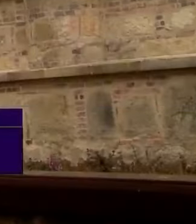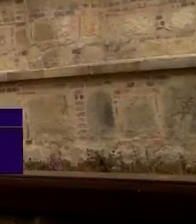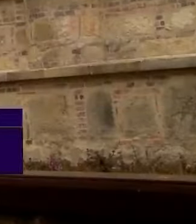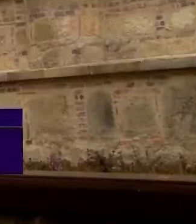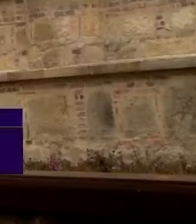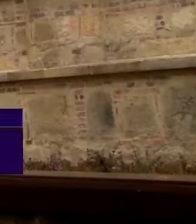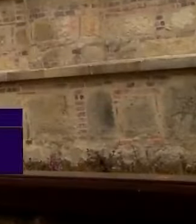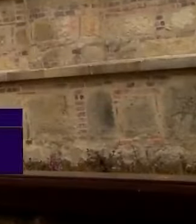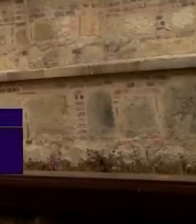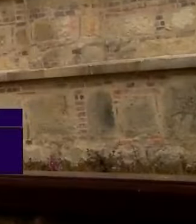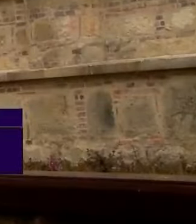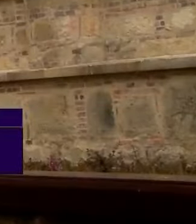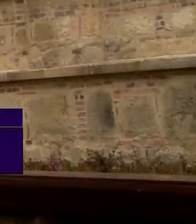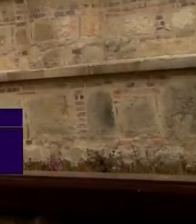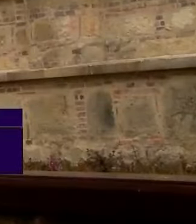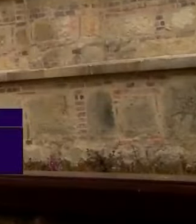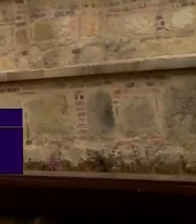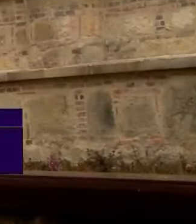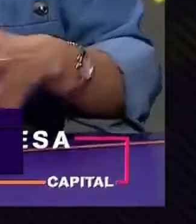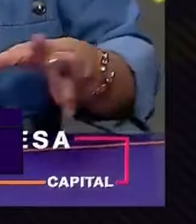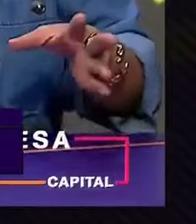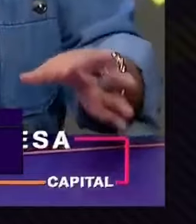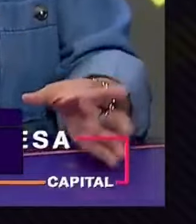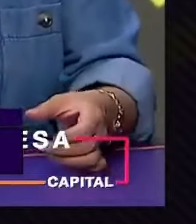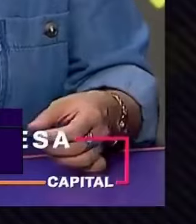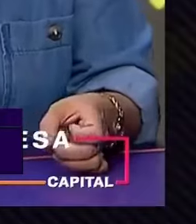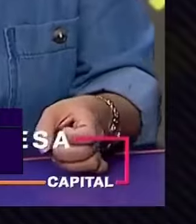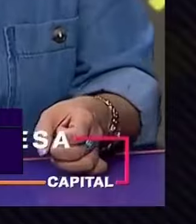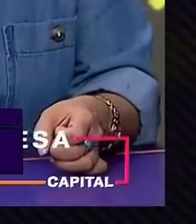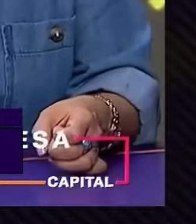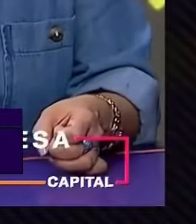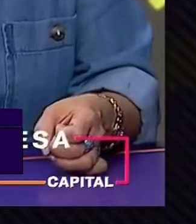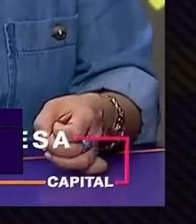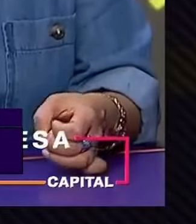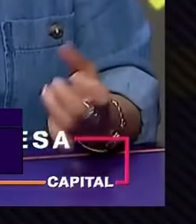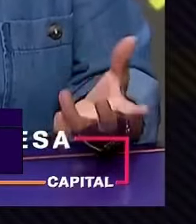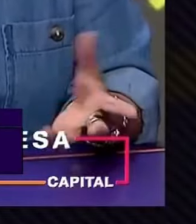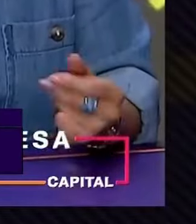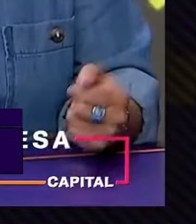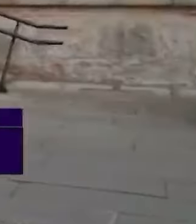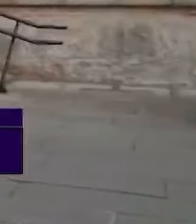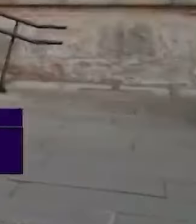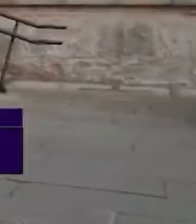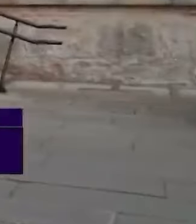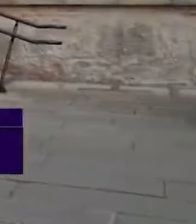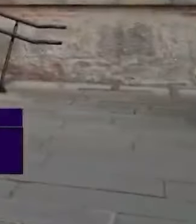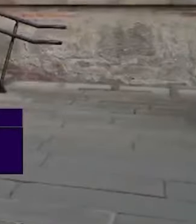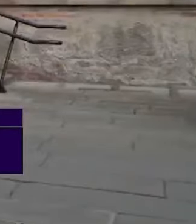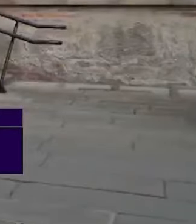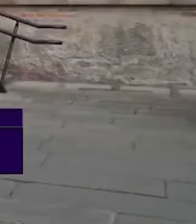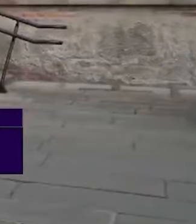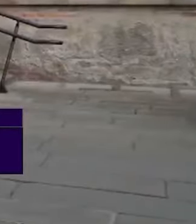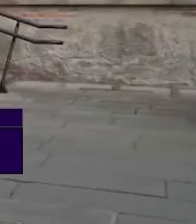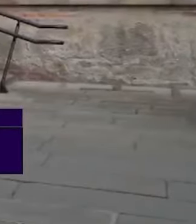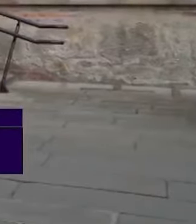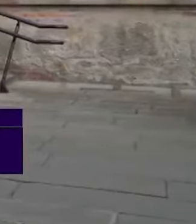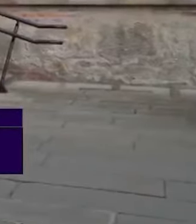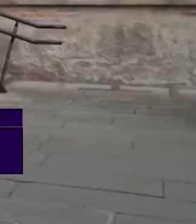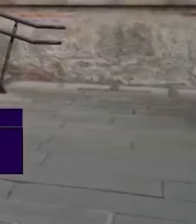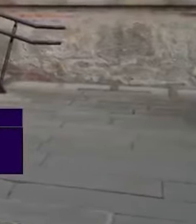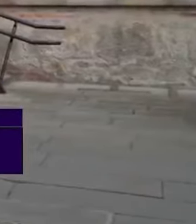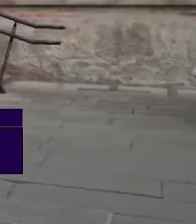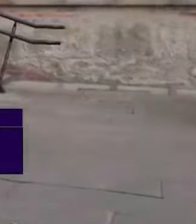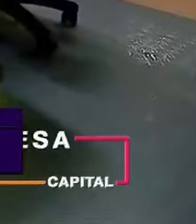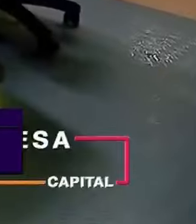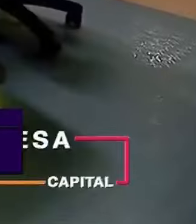Hoy en el Museo Nacional será el lanzamiento de No es hora de callar, una estrategia transmedia que hace parte de las